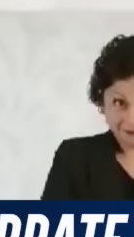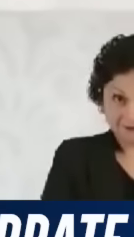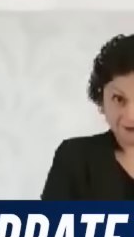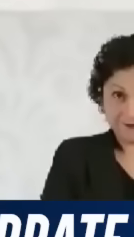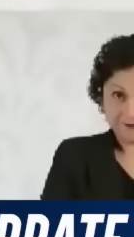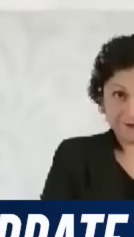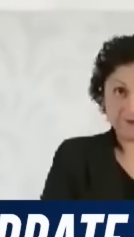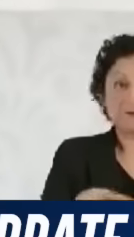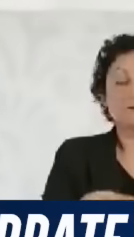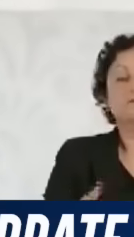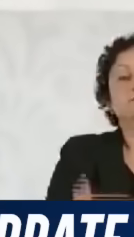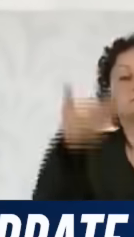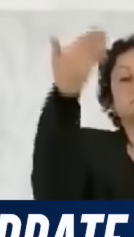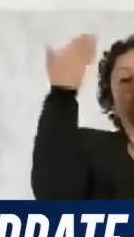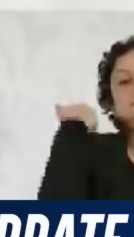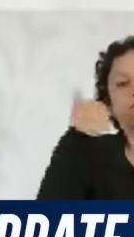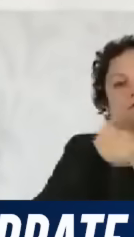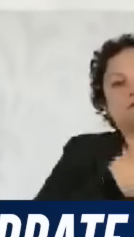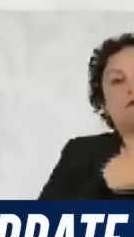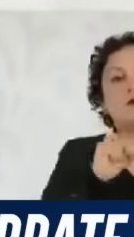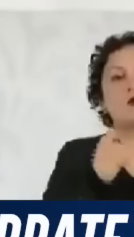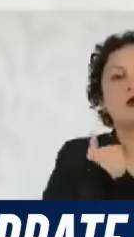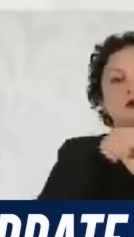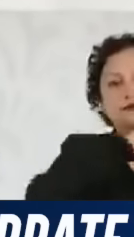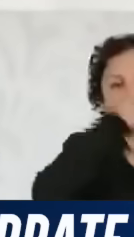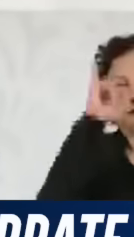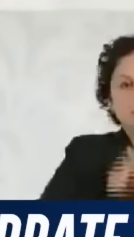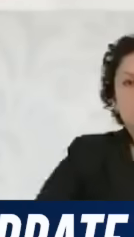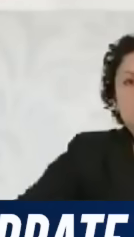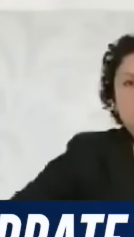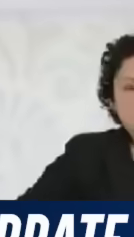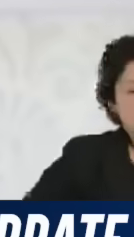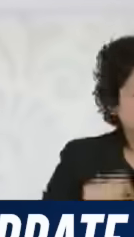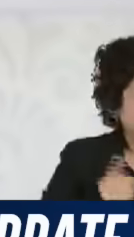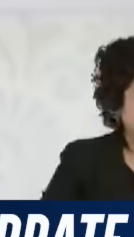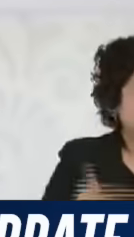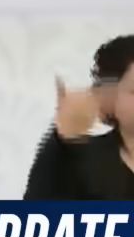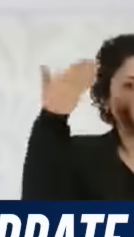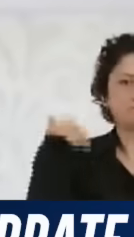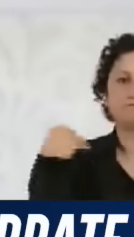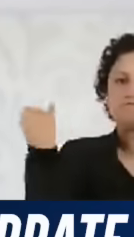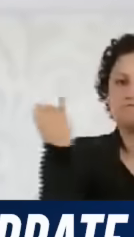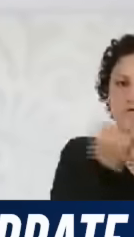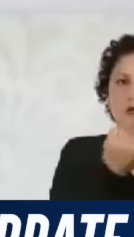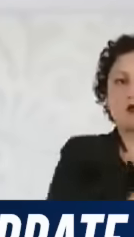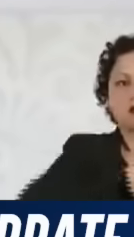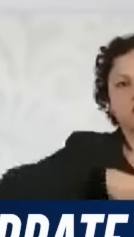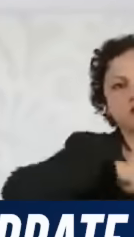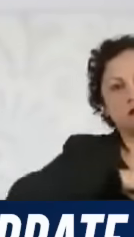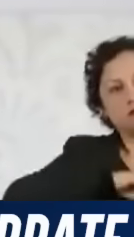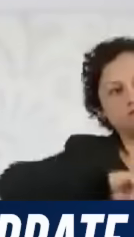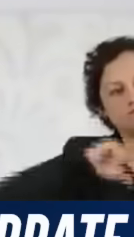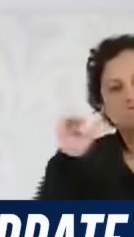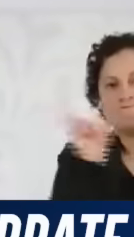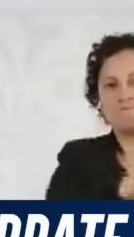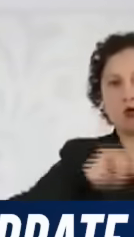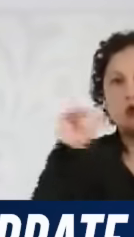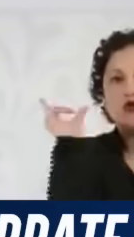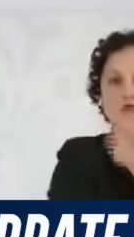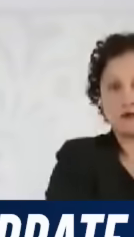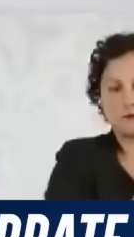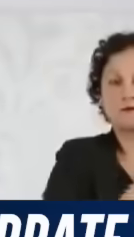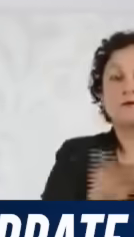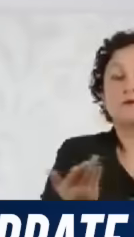que fui jefa de gobierno y defendimos que no se construyera. El bosque